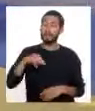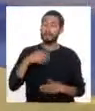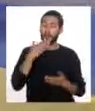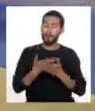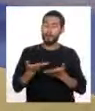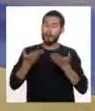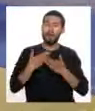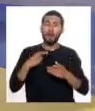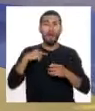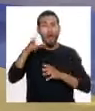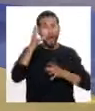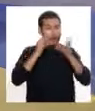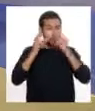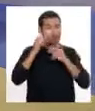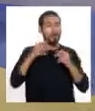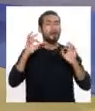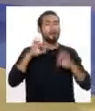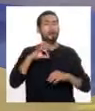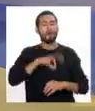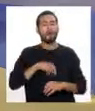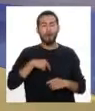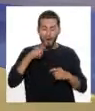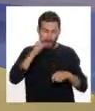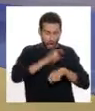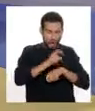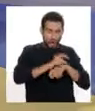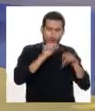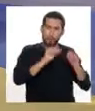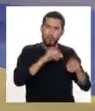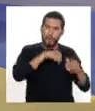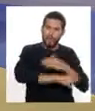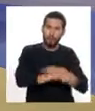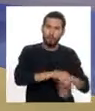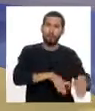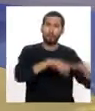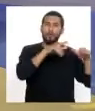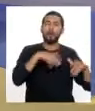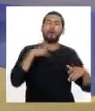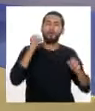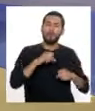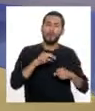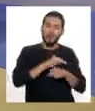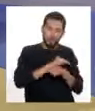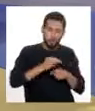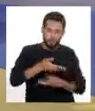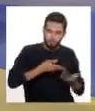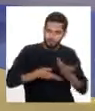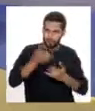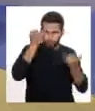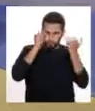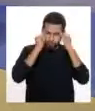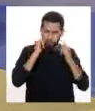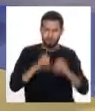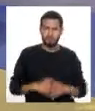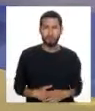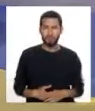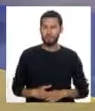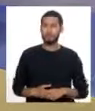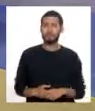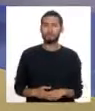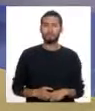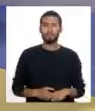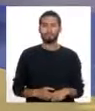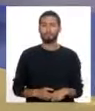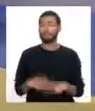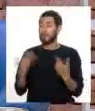beneficiamos aprendiendo para uno mismo enseñar a nuestros hijos a cómo emprender en nuestro propio negocio. Claro, qué importante. Sí, señorita